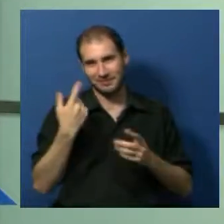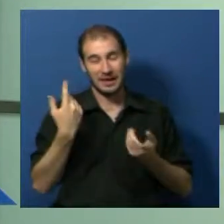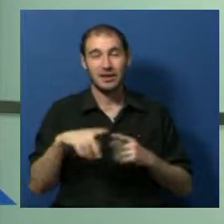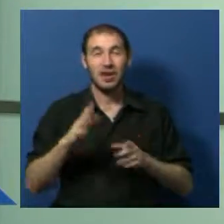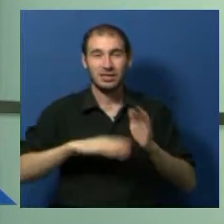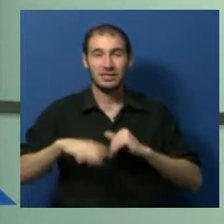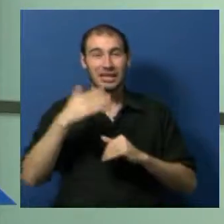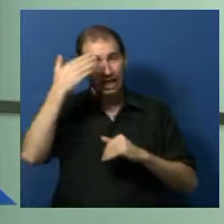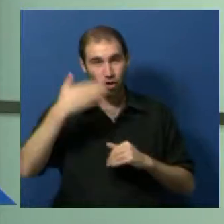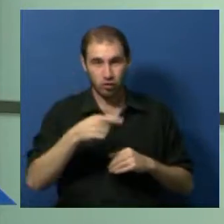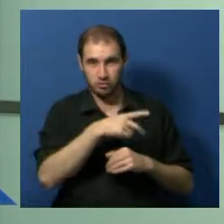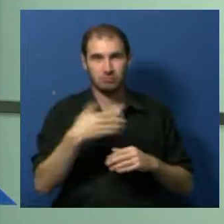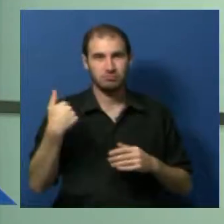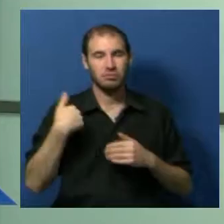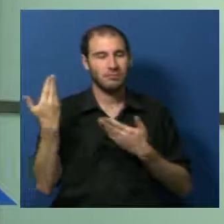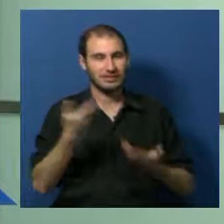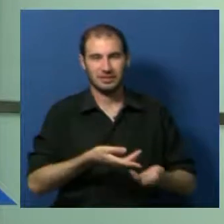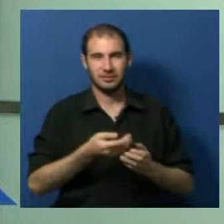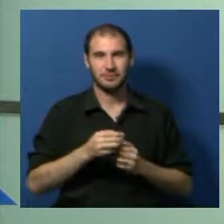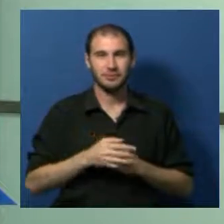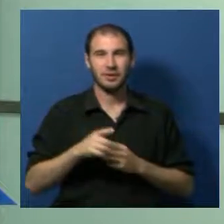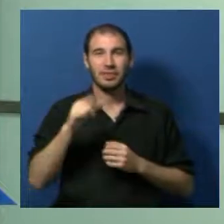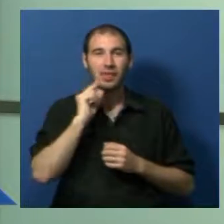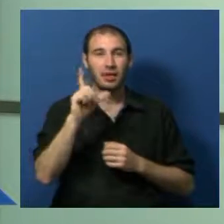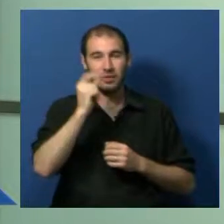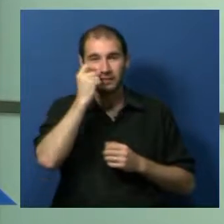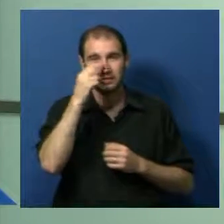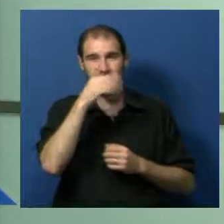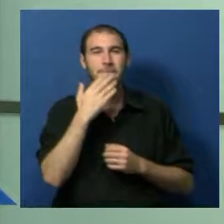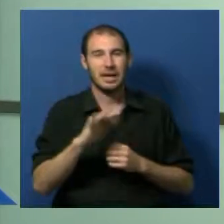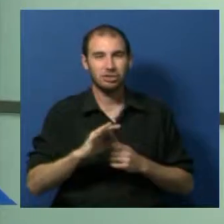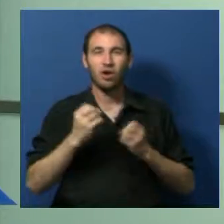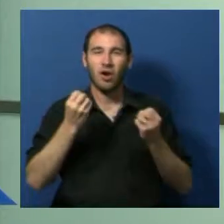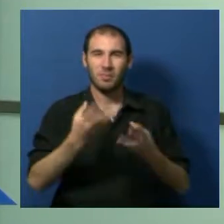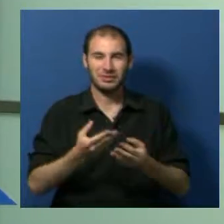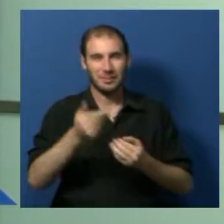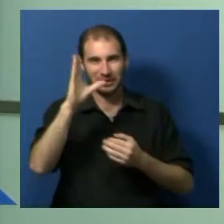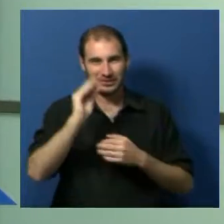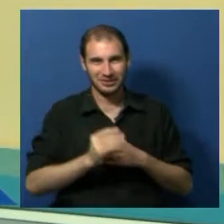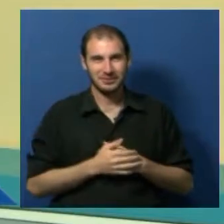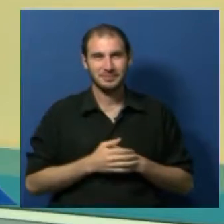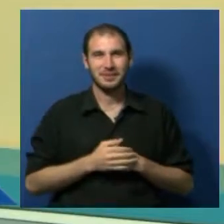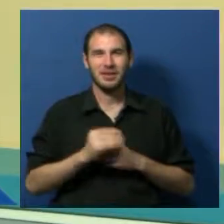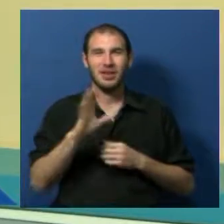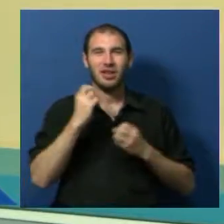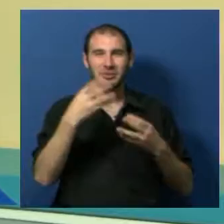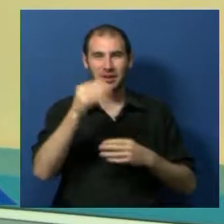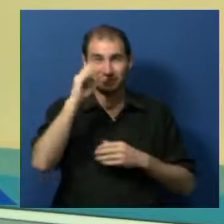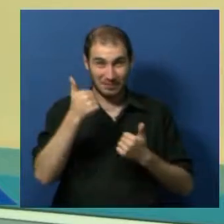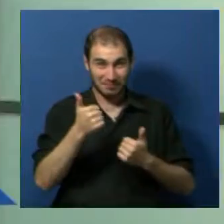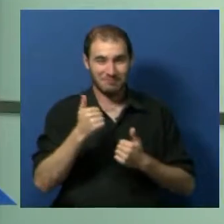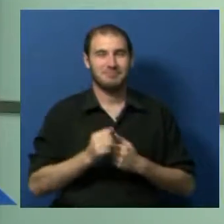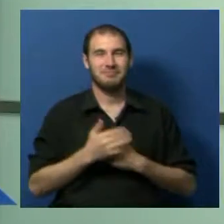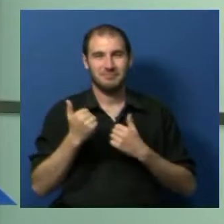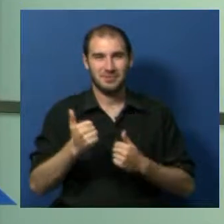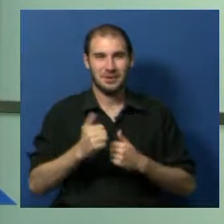Pero estuvo allí Gastón Lucero, que tengo el gusto de presentar en este día lunes 27 de marzo. ¿Cómo andas, Gastón? Buenas noches. ¿Qué tal, Nato? Buenas noches. ¿Bien, vos? Muy